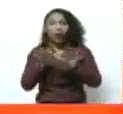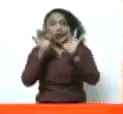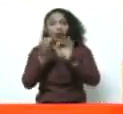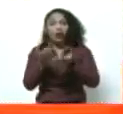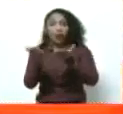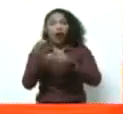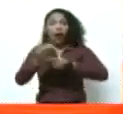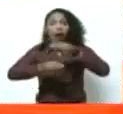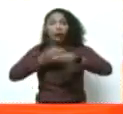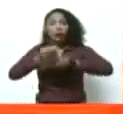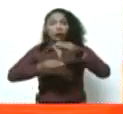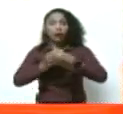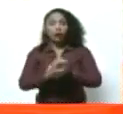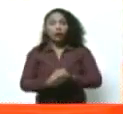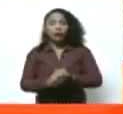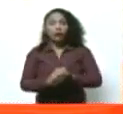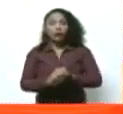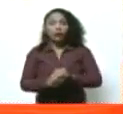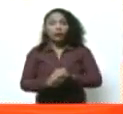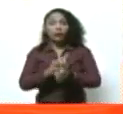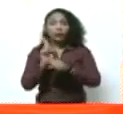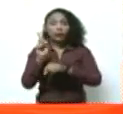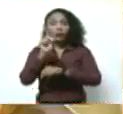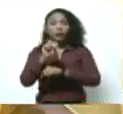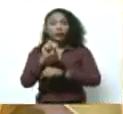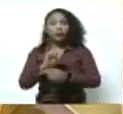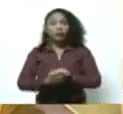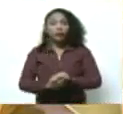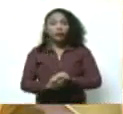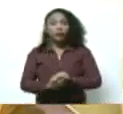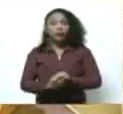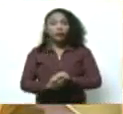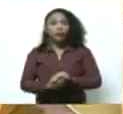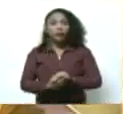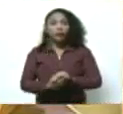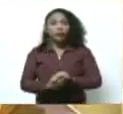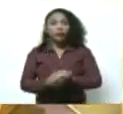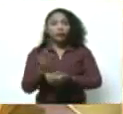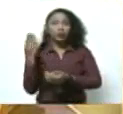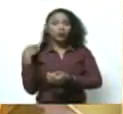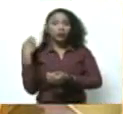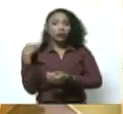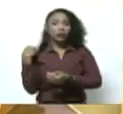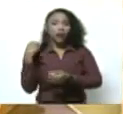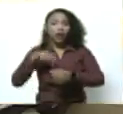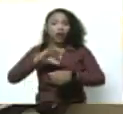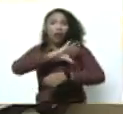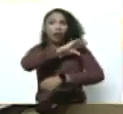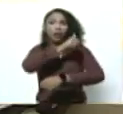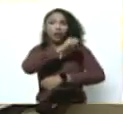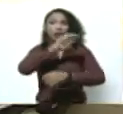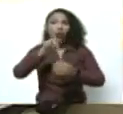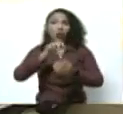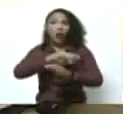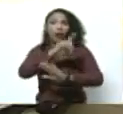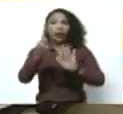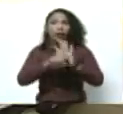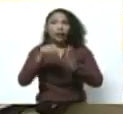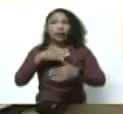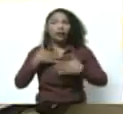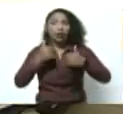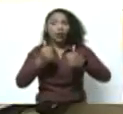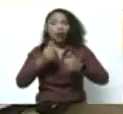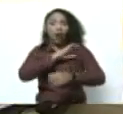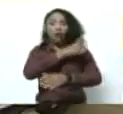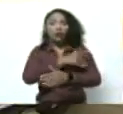hacemos, parte de ellos también se me ha dicho por a través de la Dirección General de Salud de la Fuerza Armada Nacional